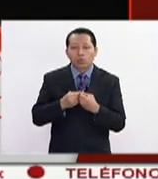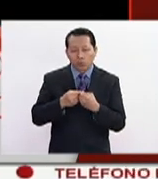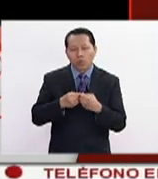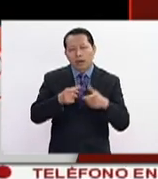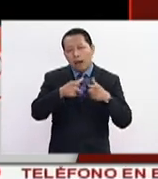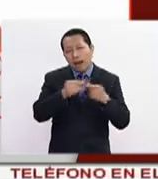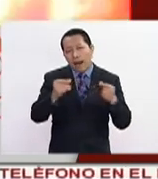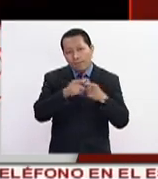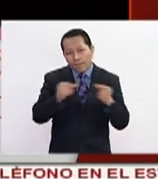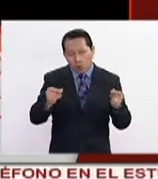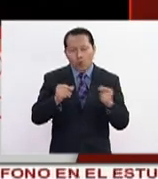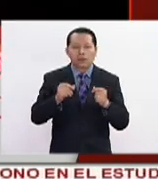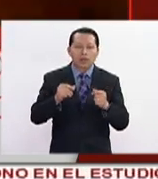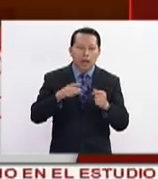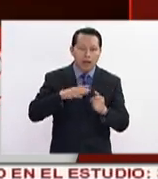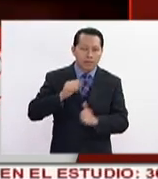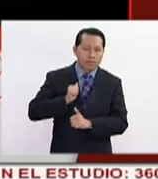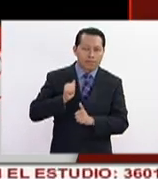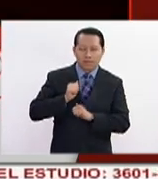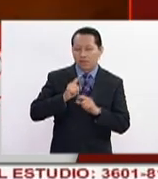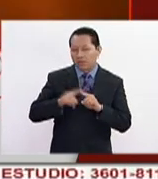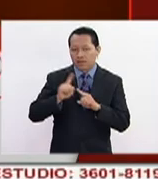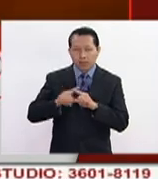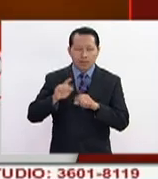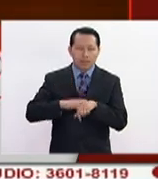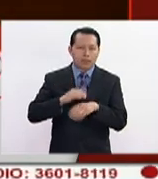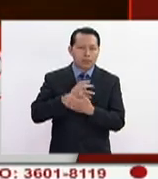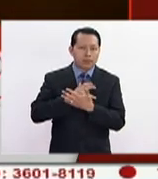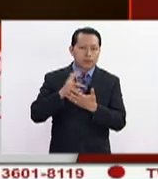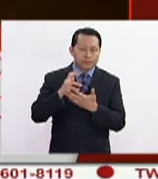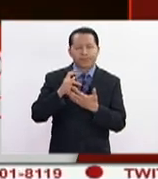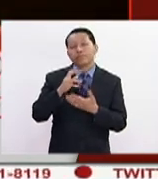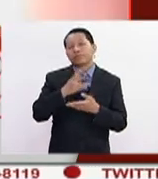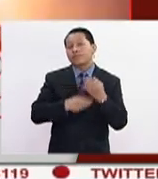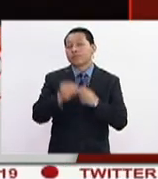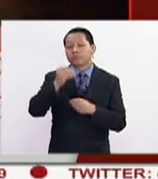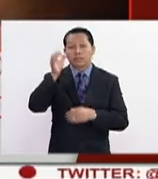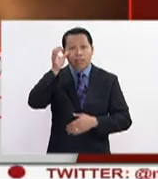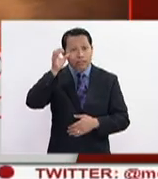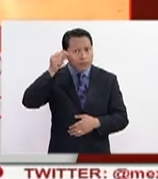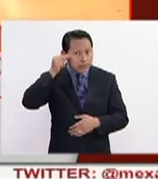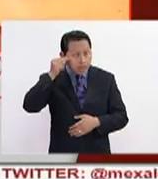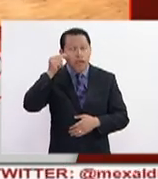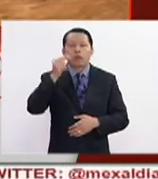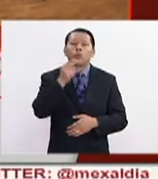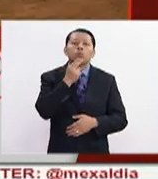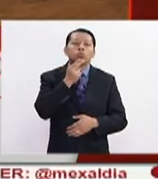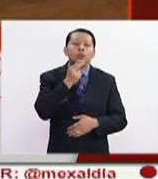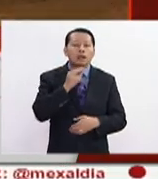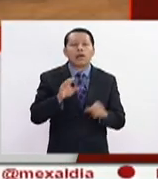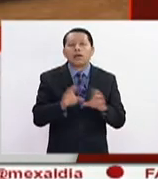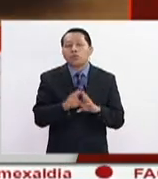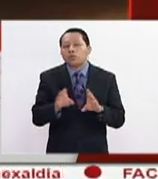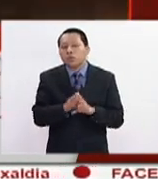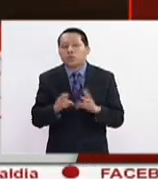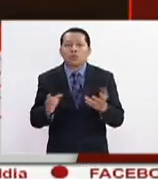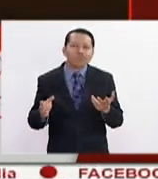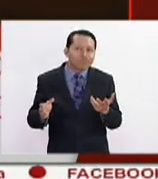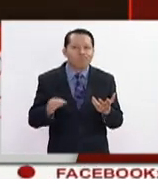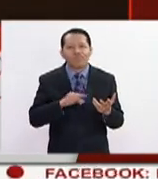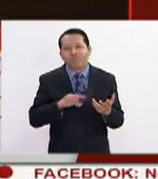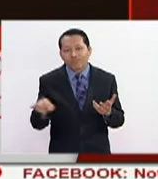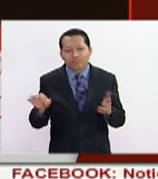Japón también, que ha venido en aumento. Por otra parte, China, que también lo utiliza como una especie